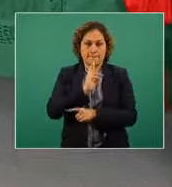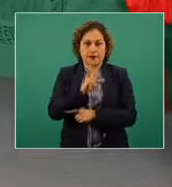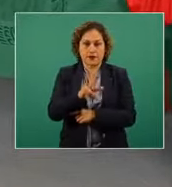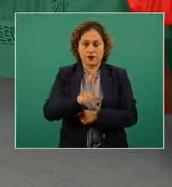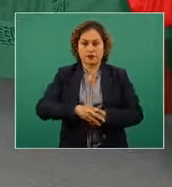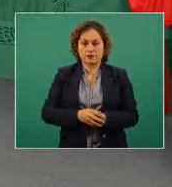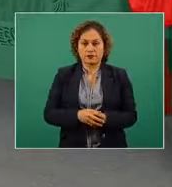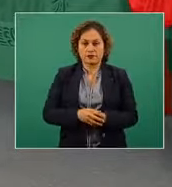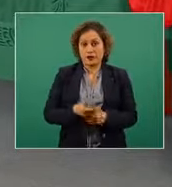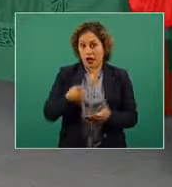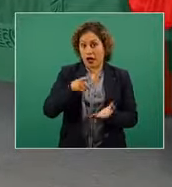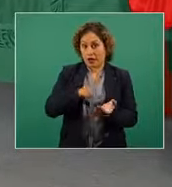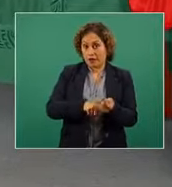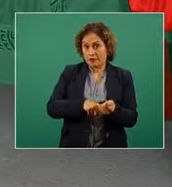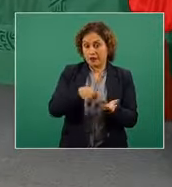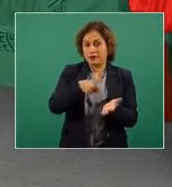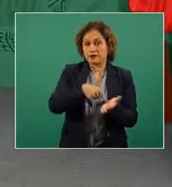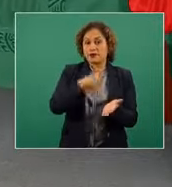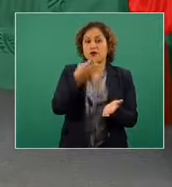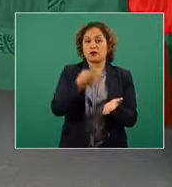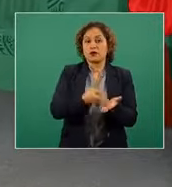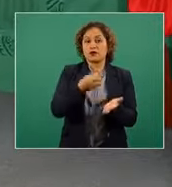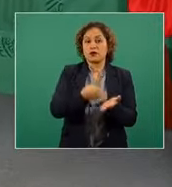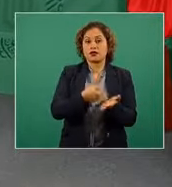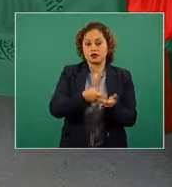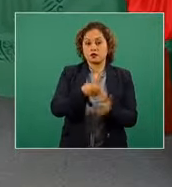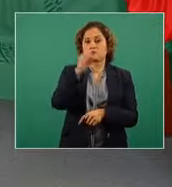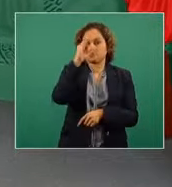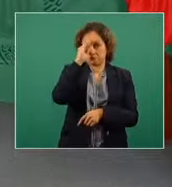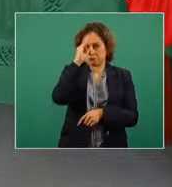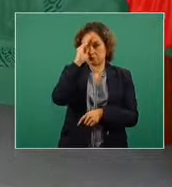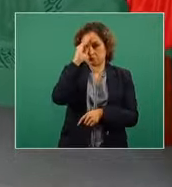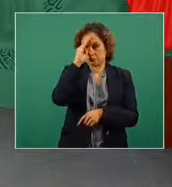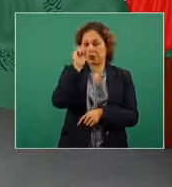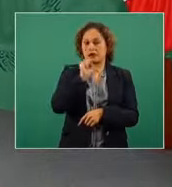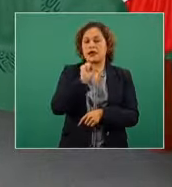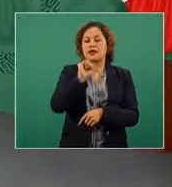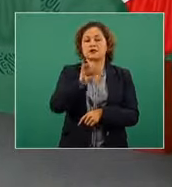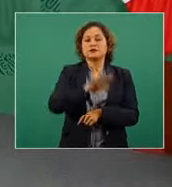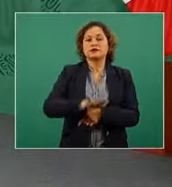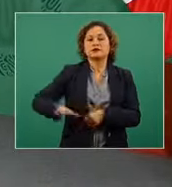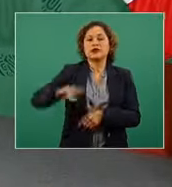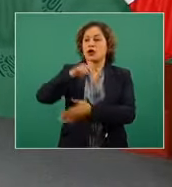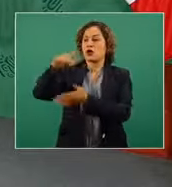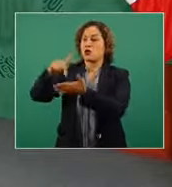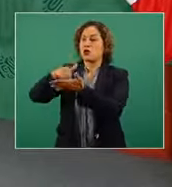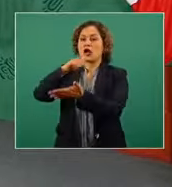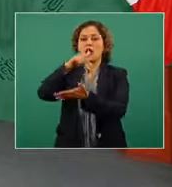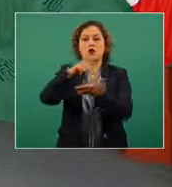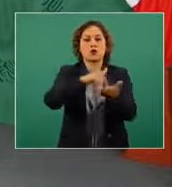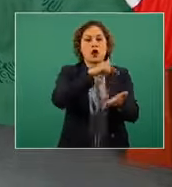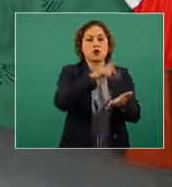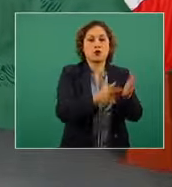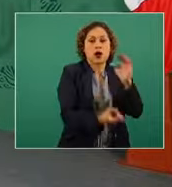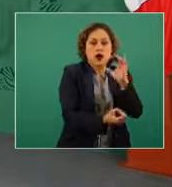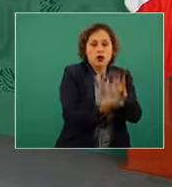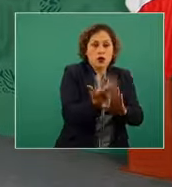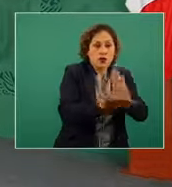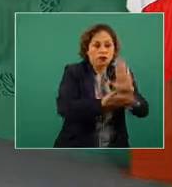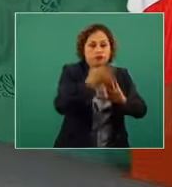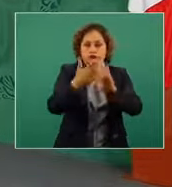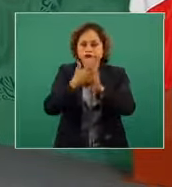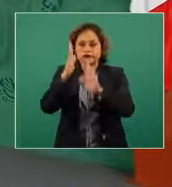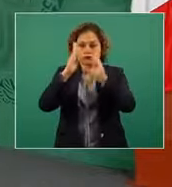programa se contempla la creación de espacios para el